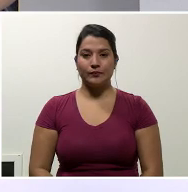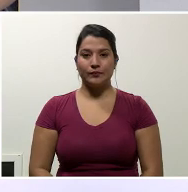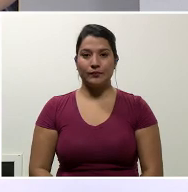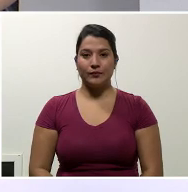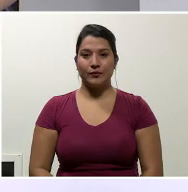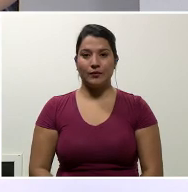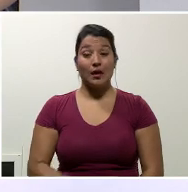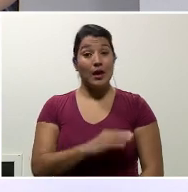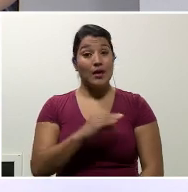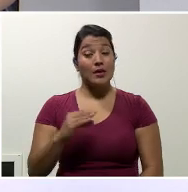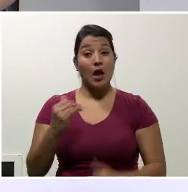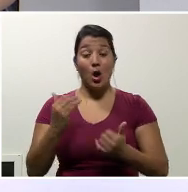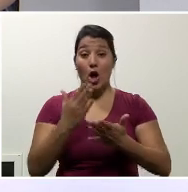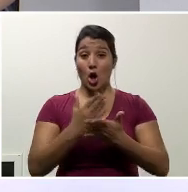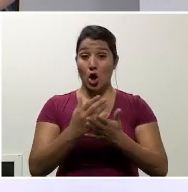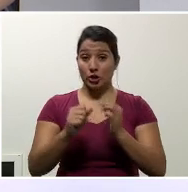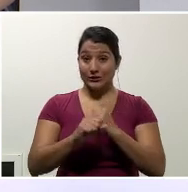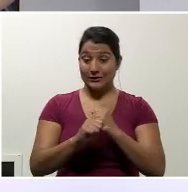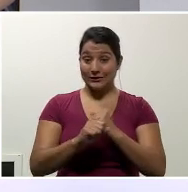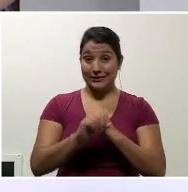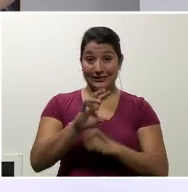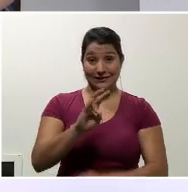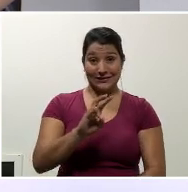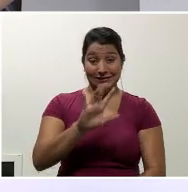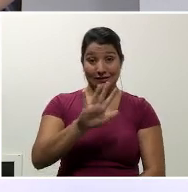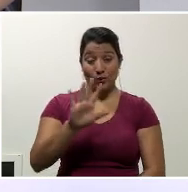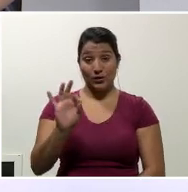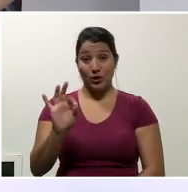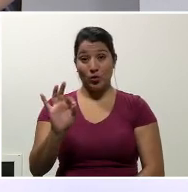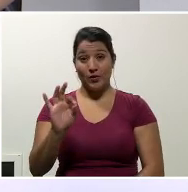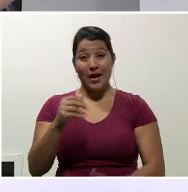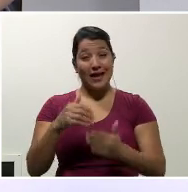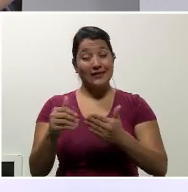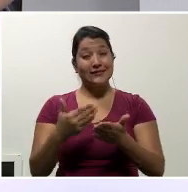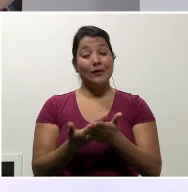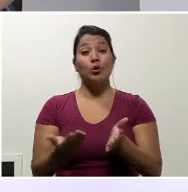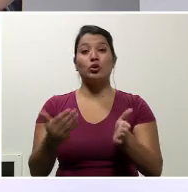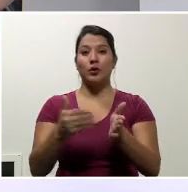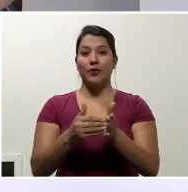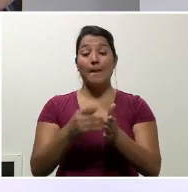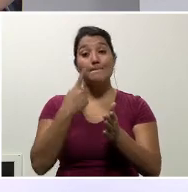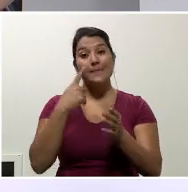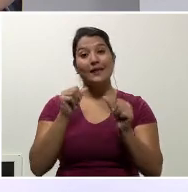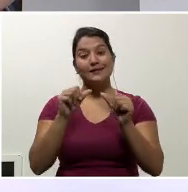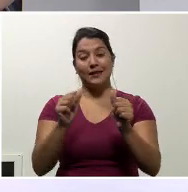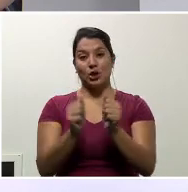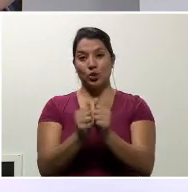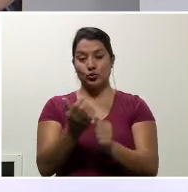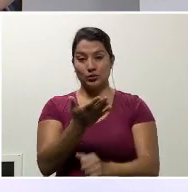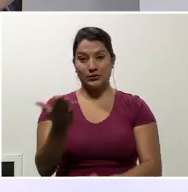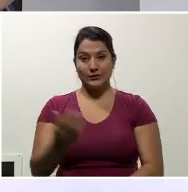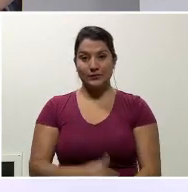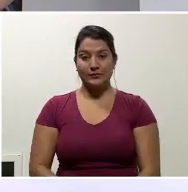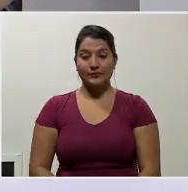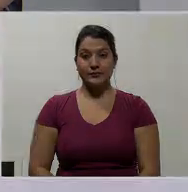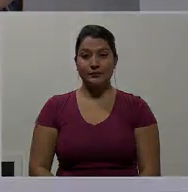Y vamos a un corte comercial a las 7:59. Ya casi volvemos para continuar con ustedes.